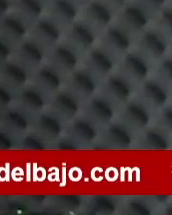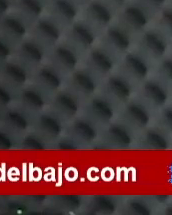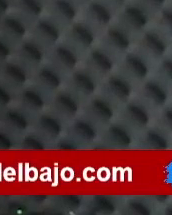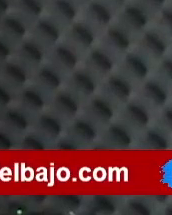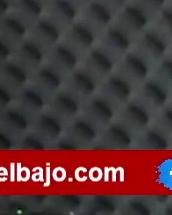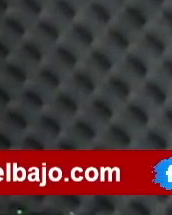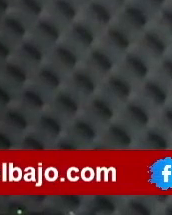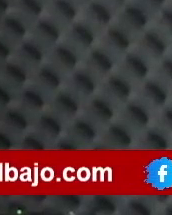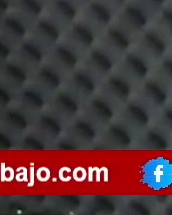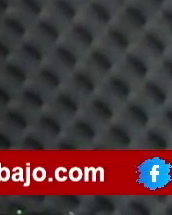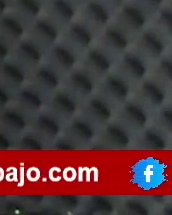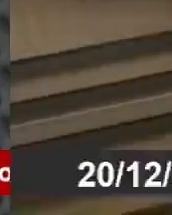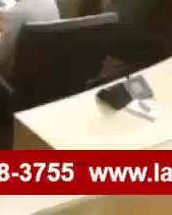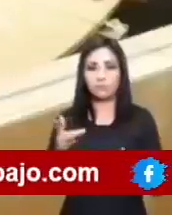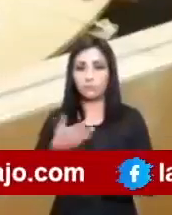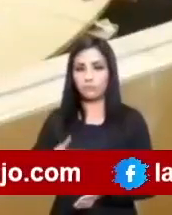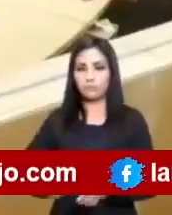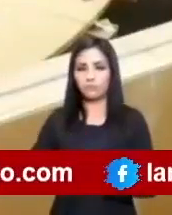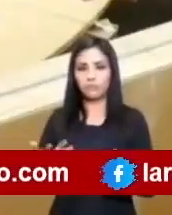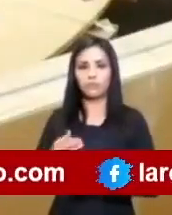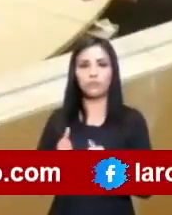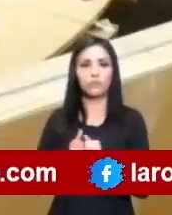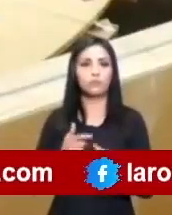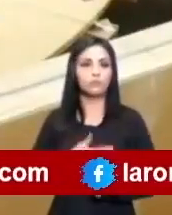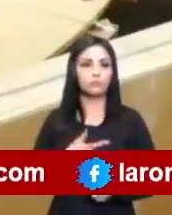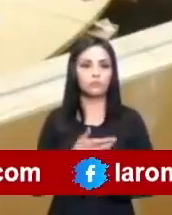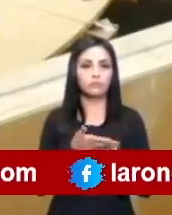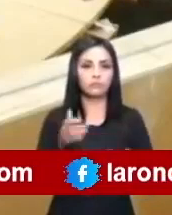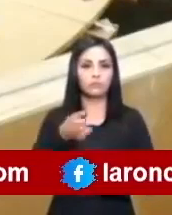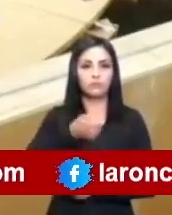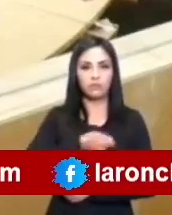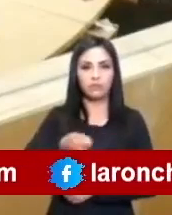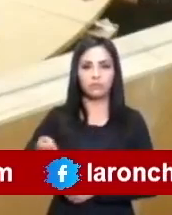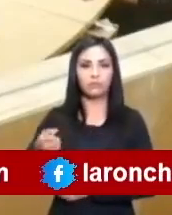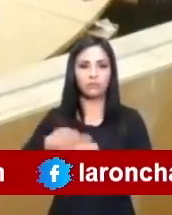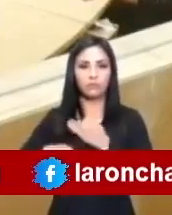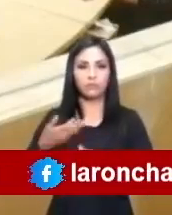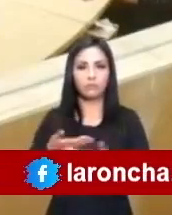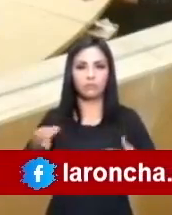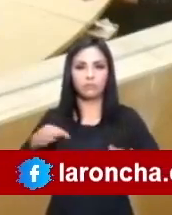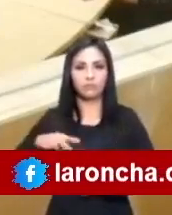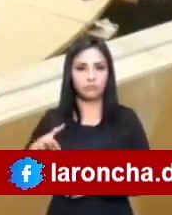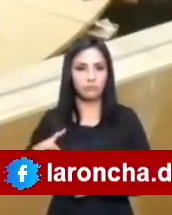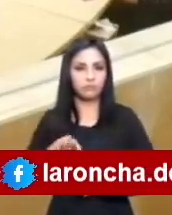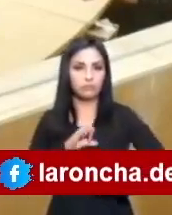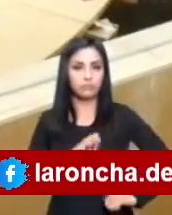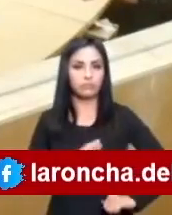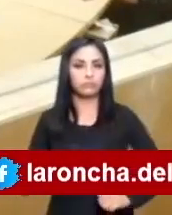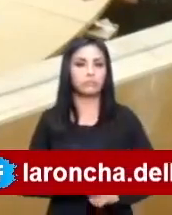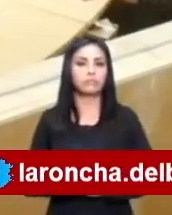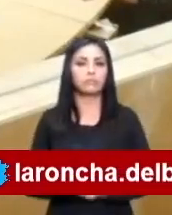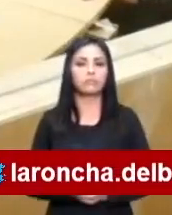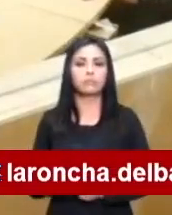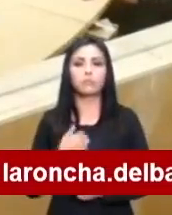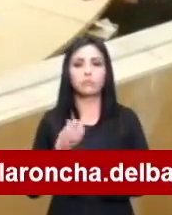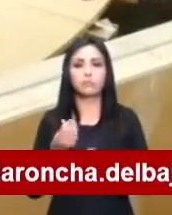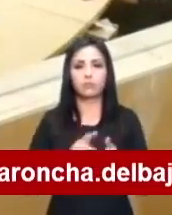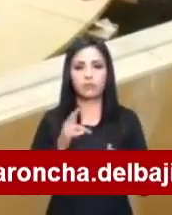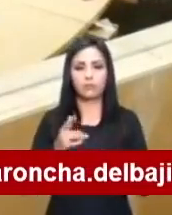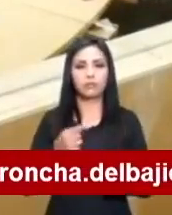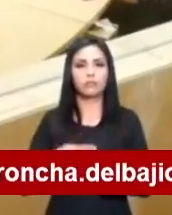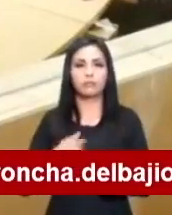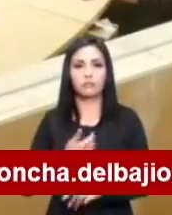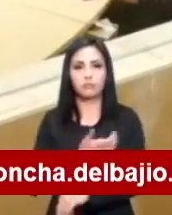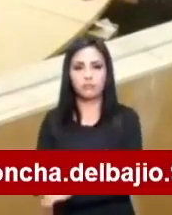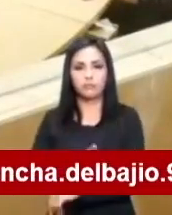que se requieren para desempeñar este cargo precisó que las modificaciones en cuestión establecen que cada municipio contará con una notaría